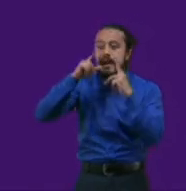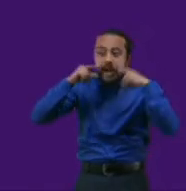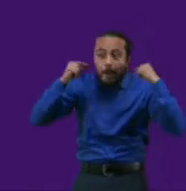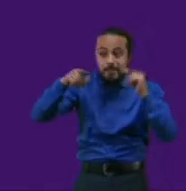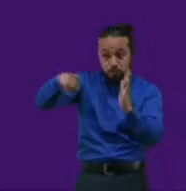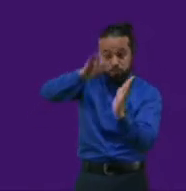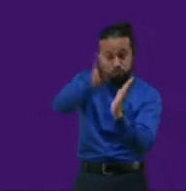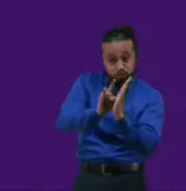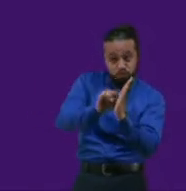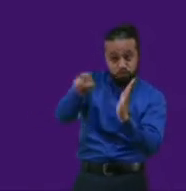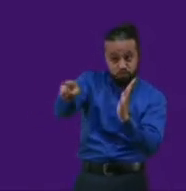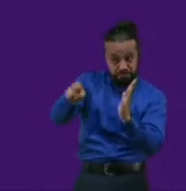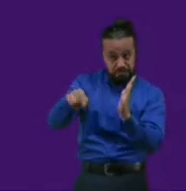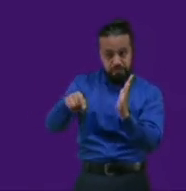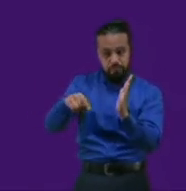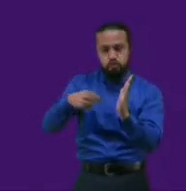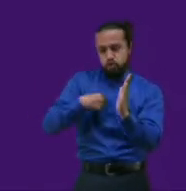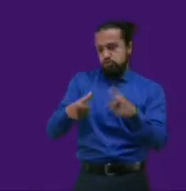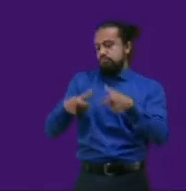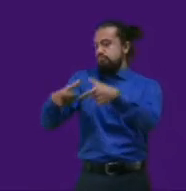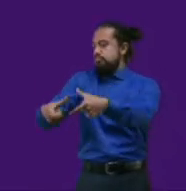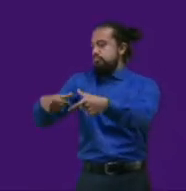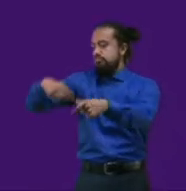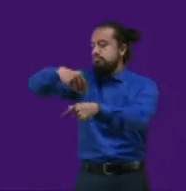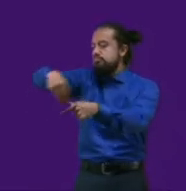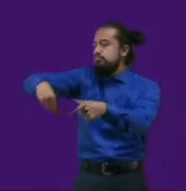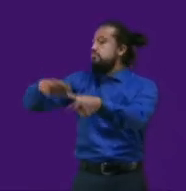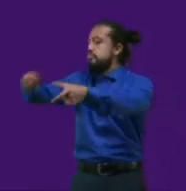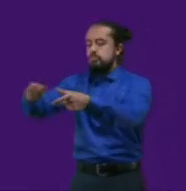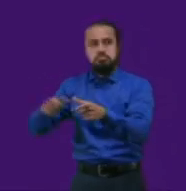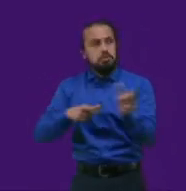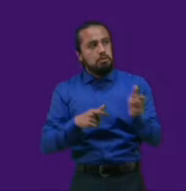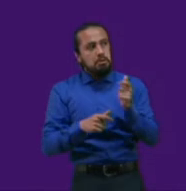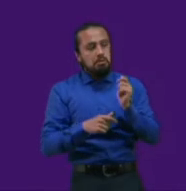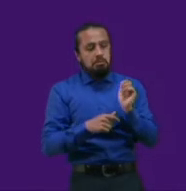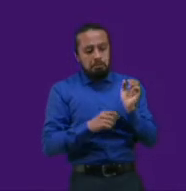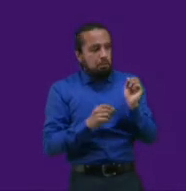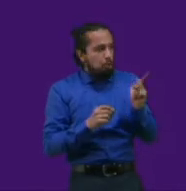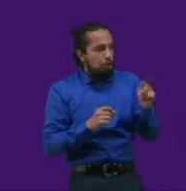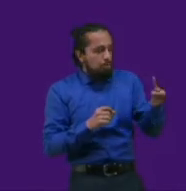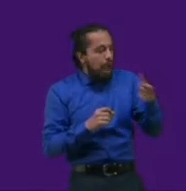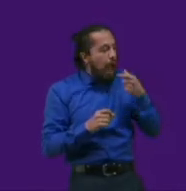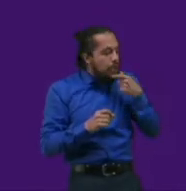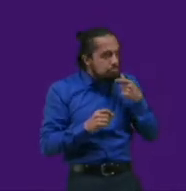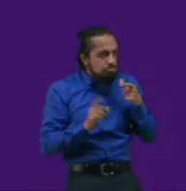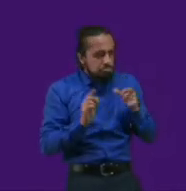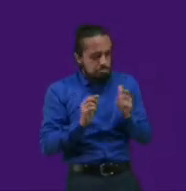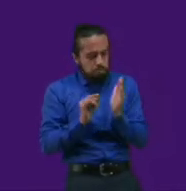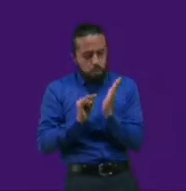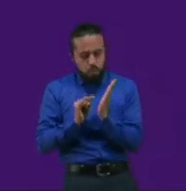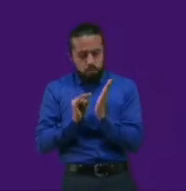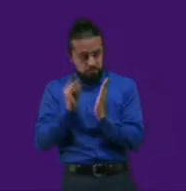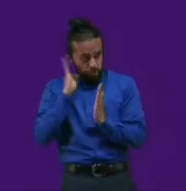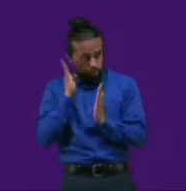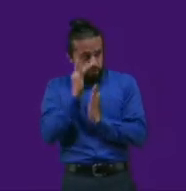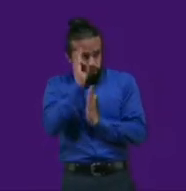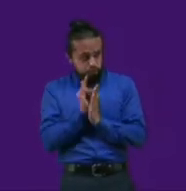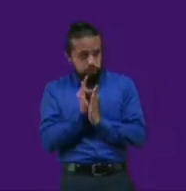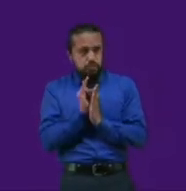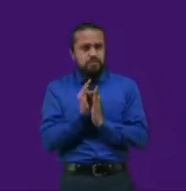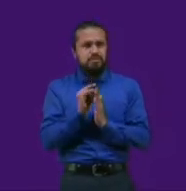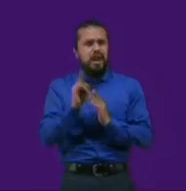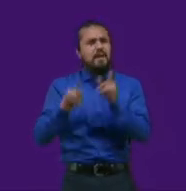de tener esos momentos de vulnerabilidad, de salir a la calle o a donde un cliente, arriesgar que te digan en la